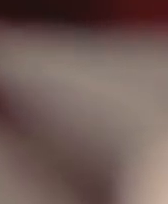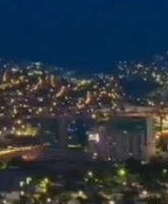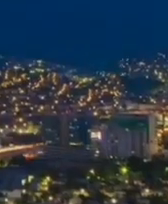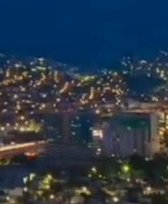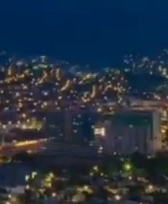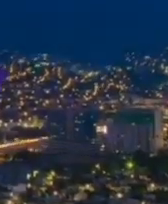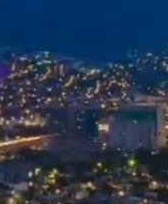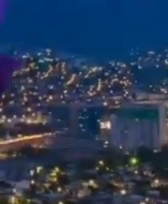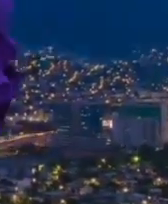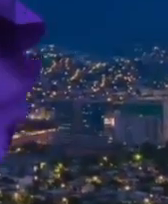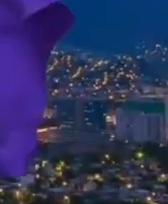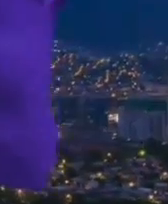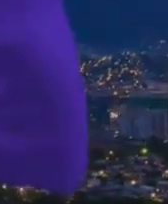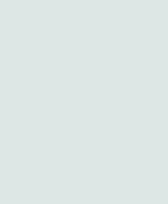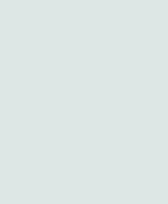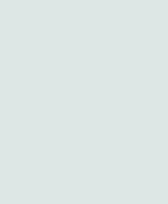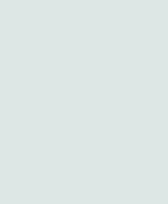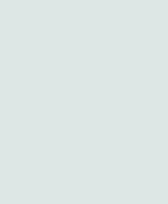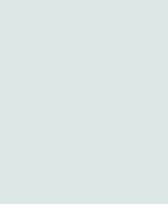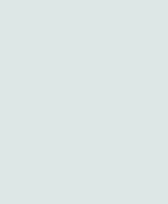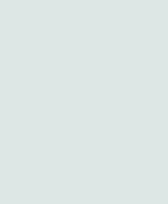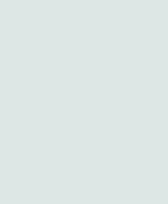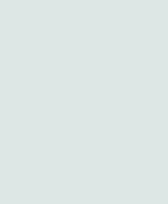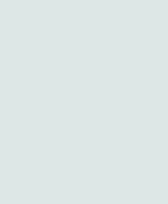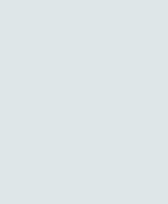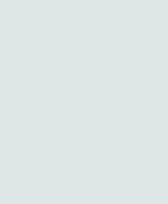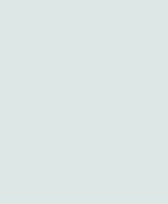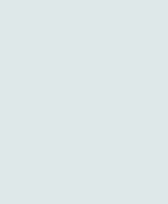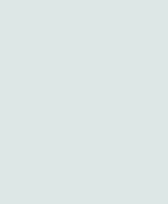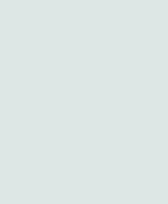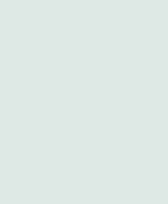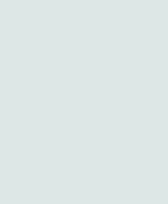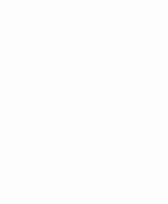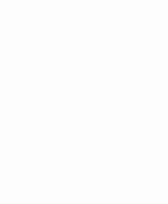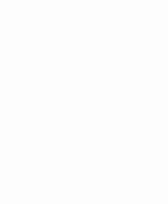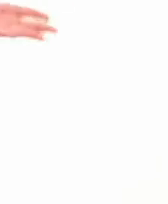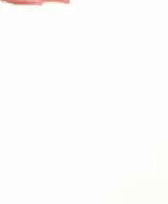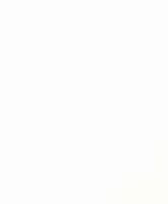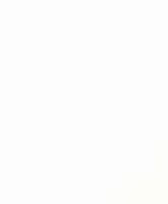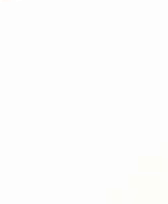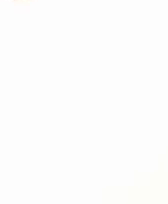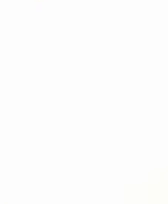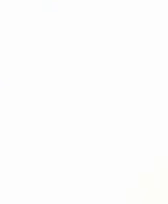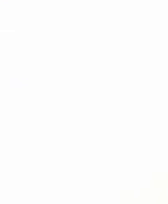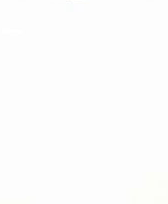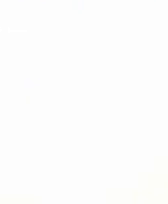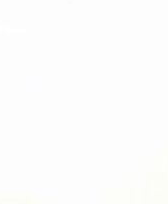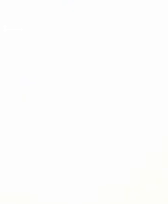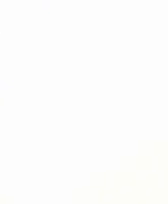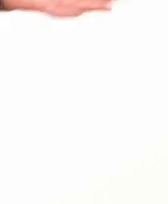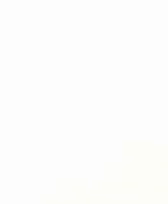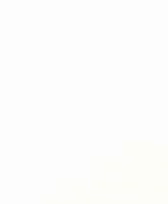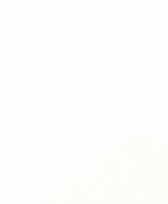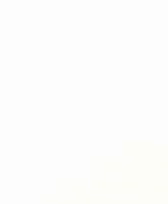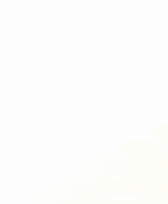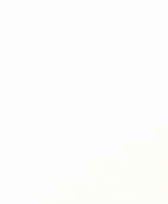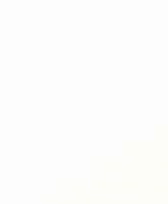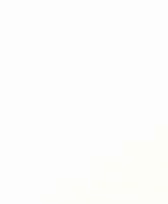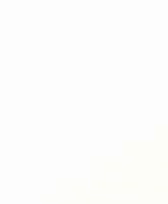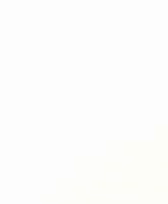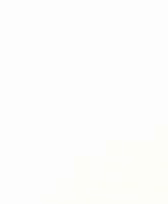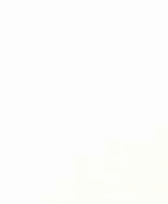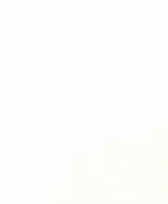Esta es la mirada diferente. Gobierno de Nuevo León. No comparta rumores sobre el coronavirus.